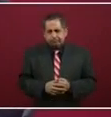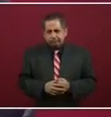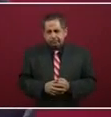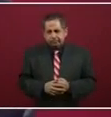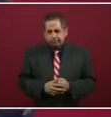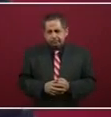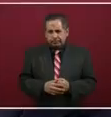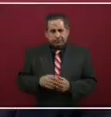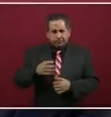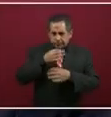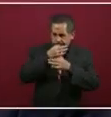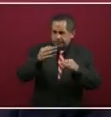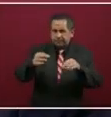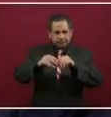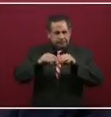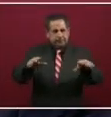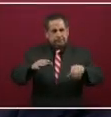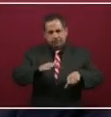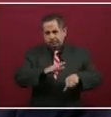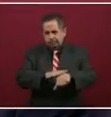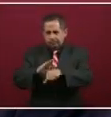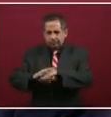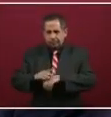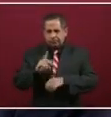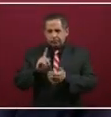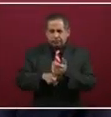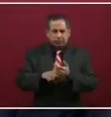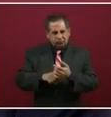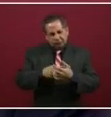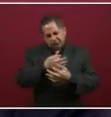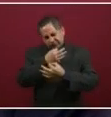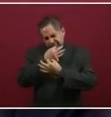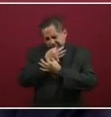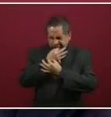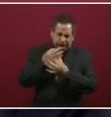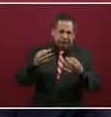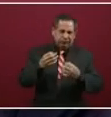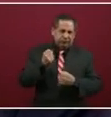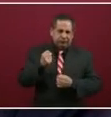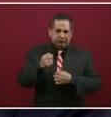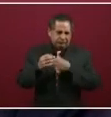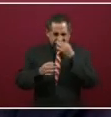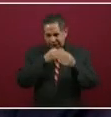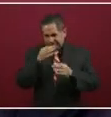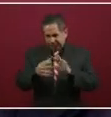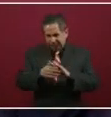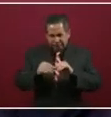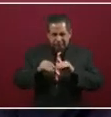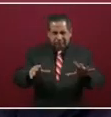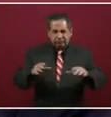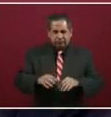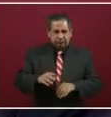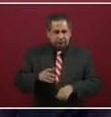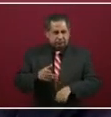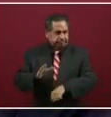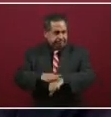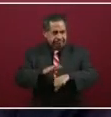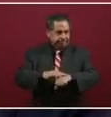como mensaje duro, fuerte, pero